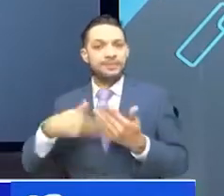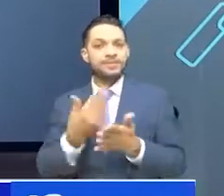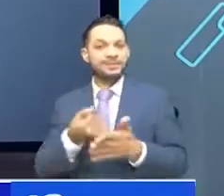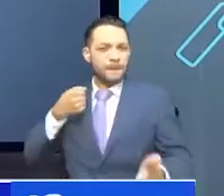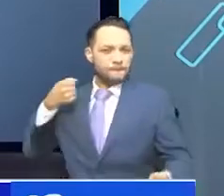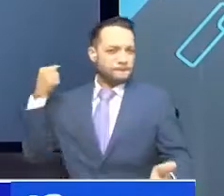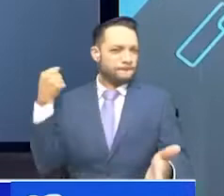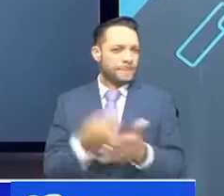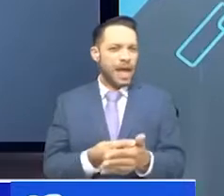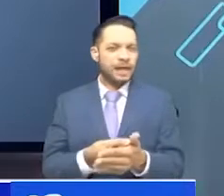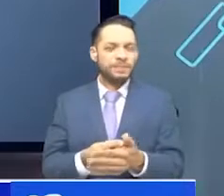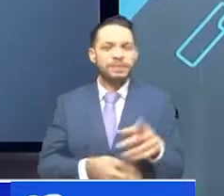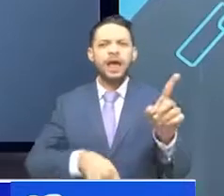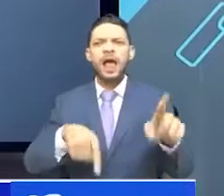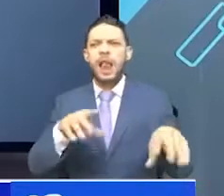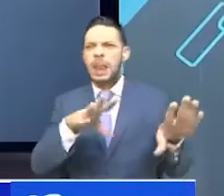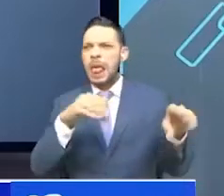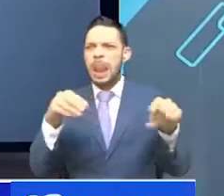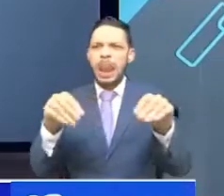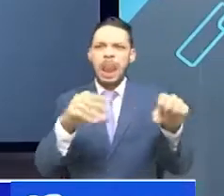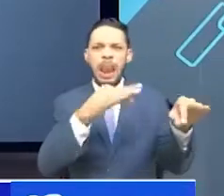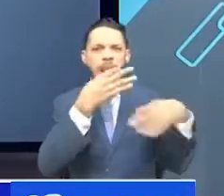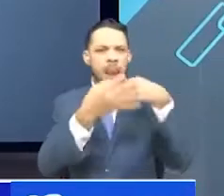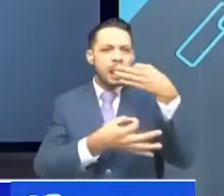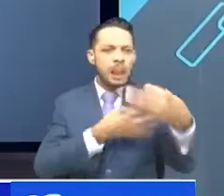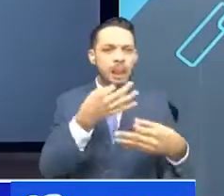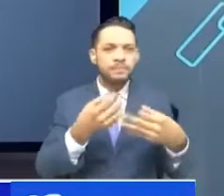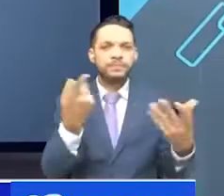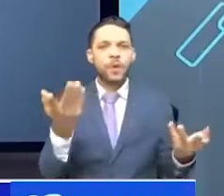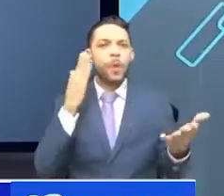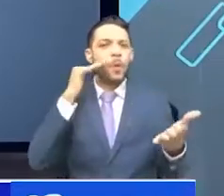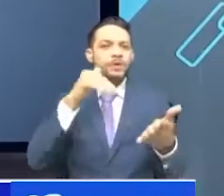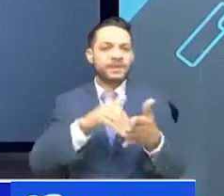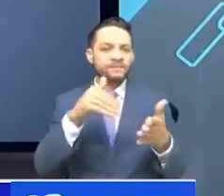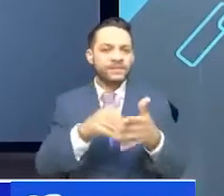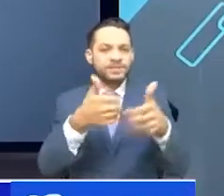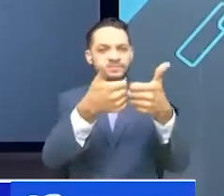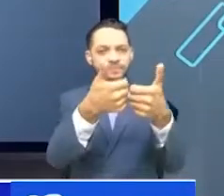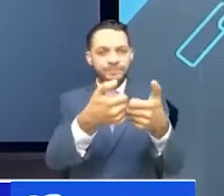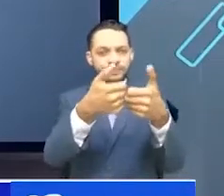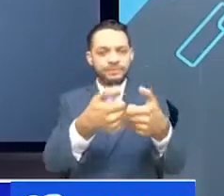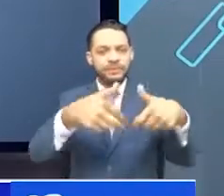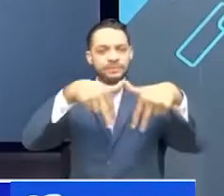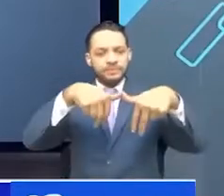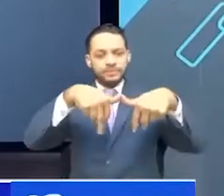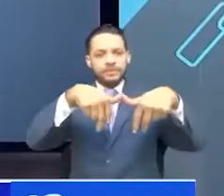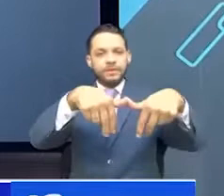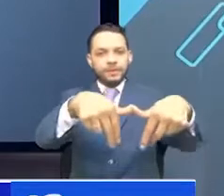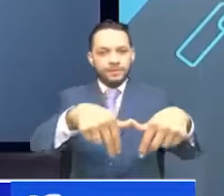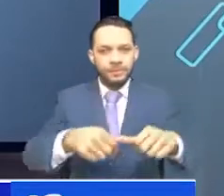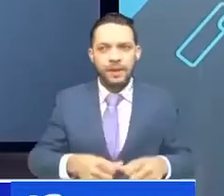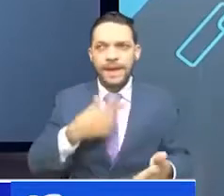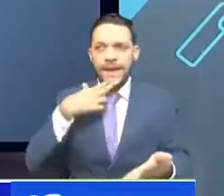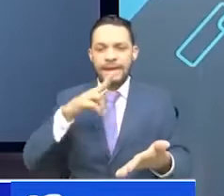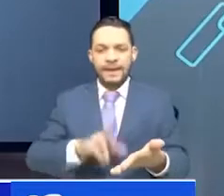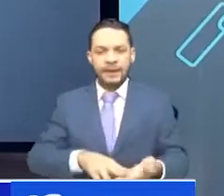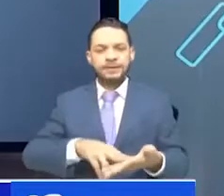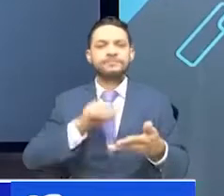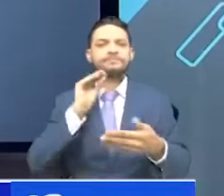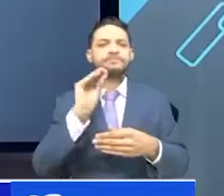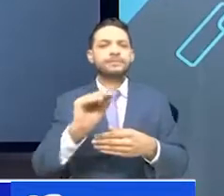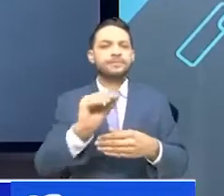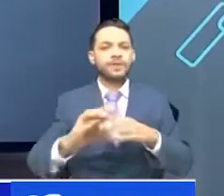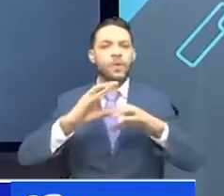tuvo el ciclista, hubo muchos rumores de que Bernal y Motas estaban nuevamente en una relación amorosa, pues este comunicado ya es oficial